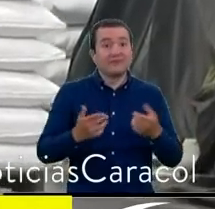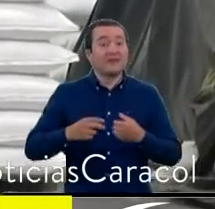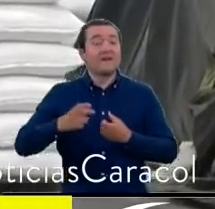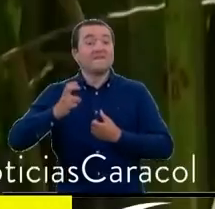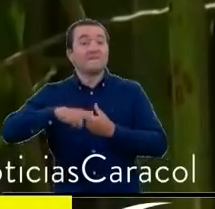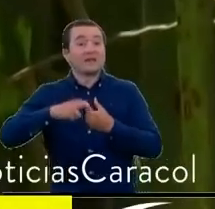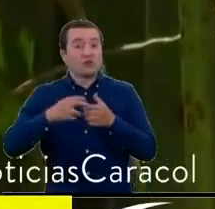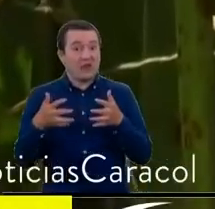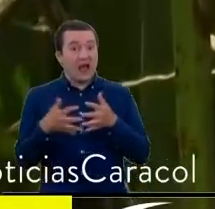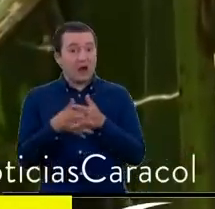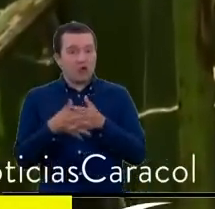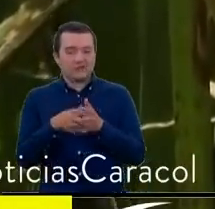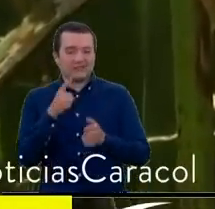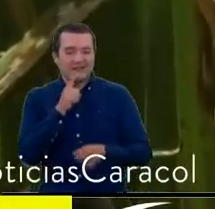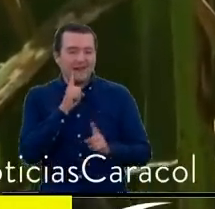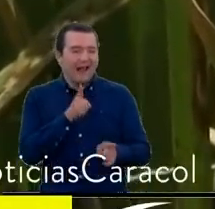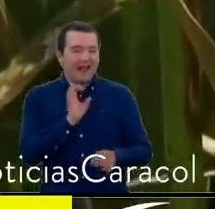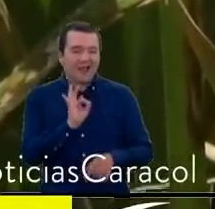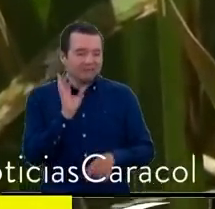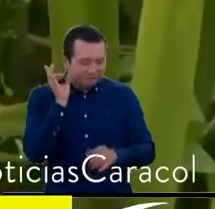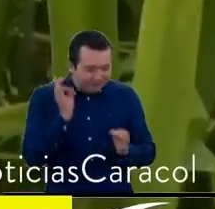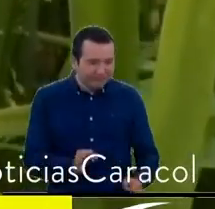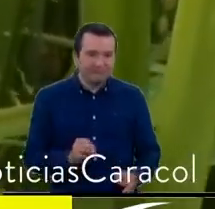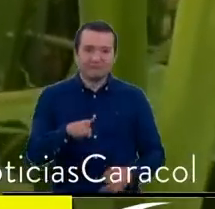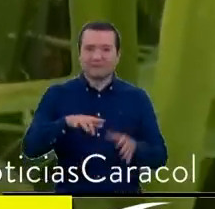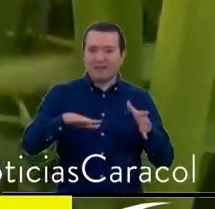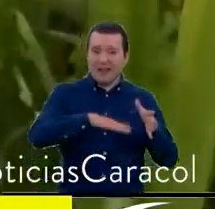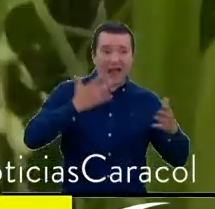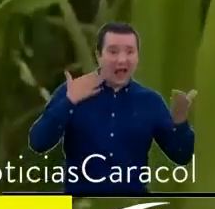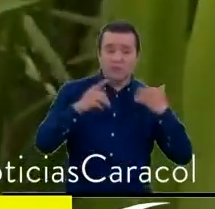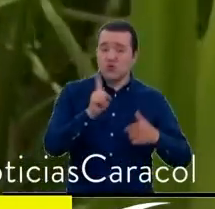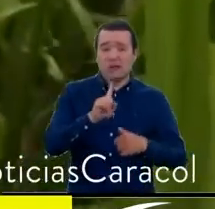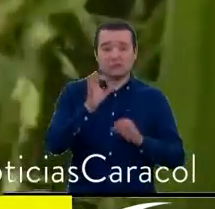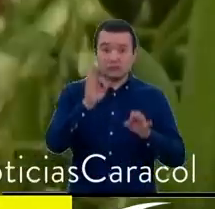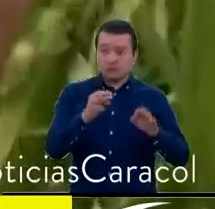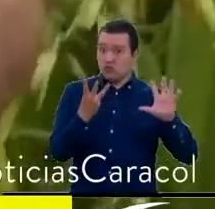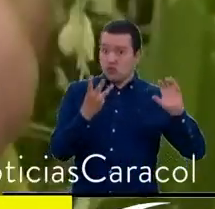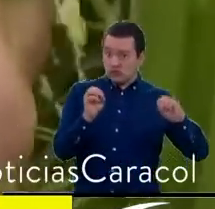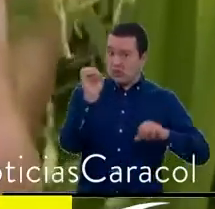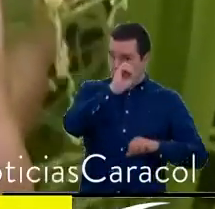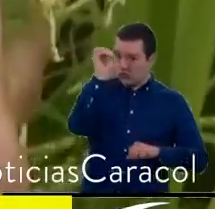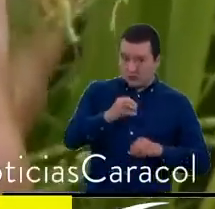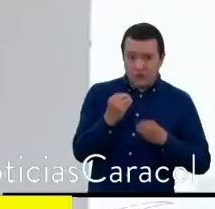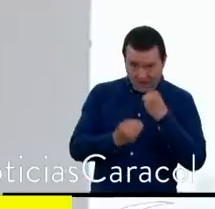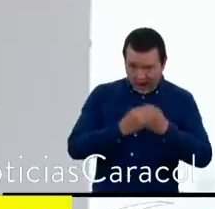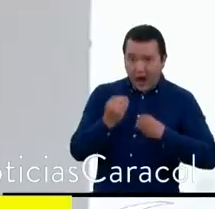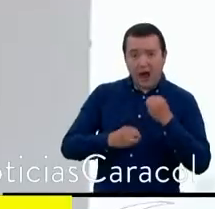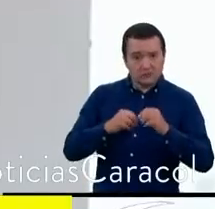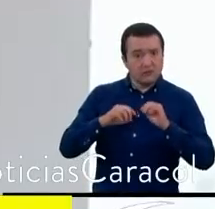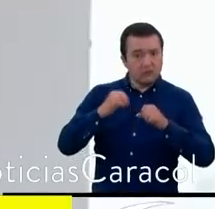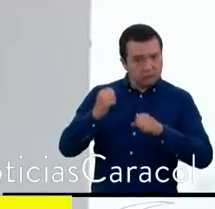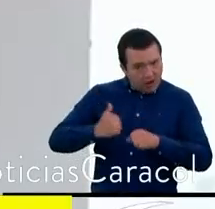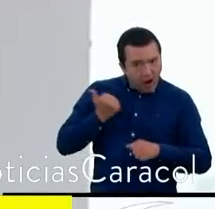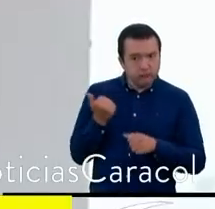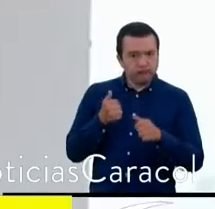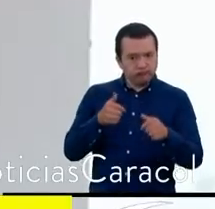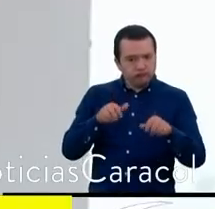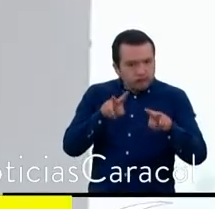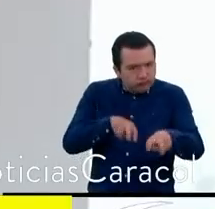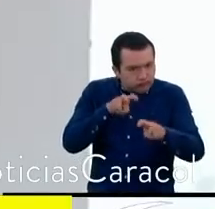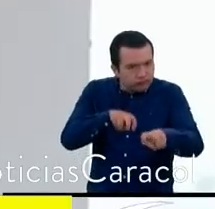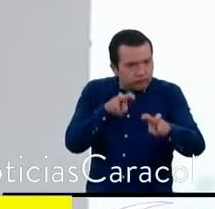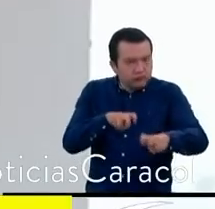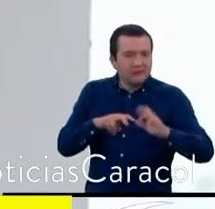realidad del campo. Resaltan que el 80% de los cultivadores están aprovechando la tecnología. Nosotros hemos logrado con el